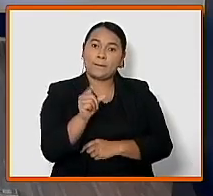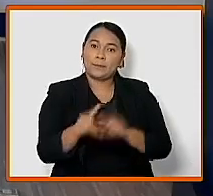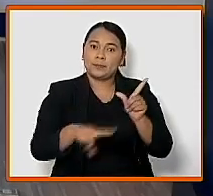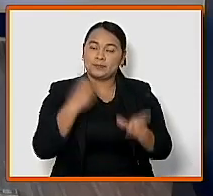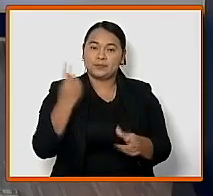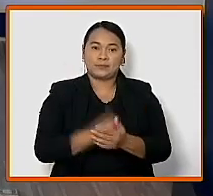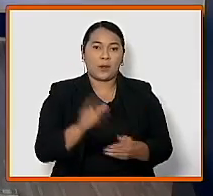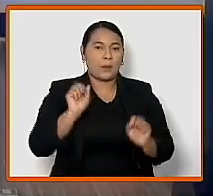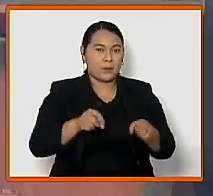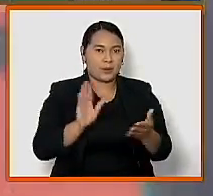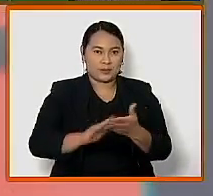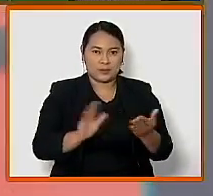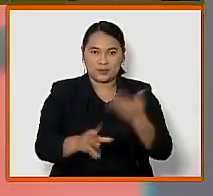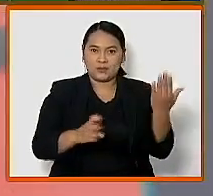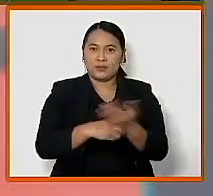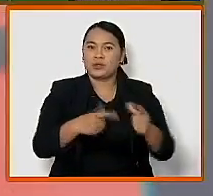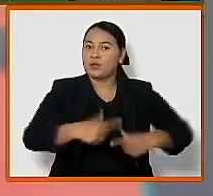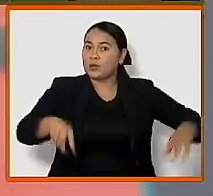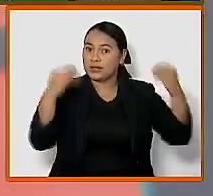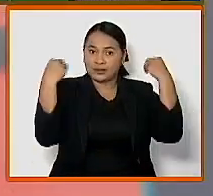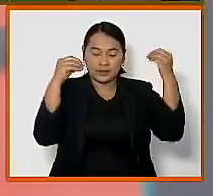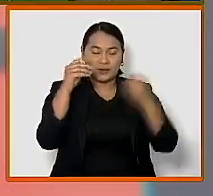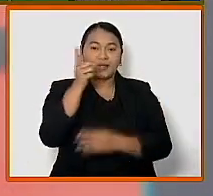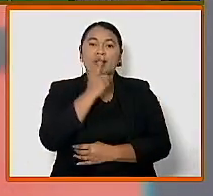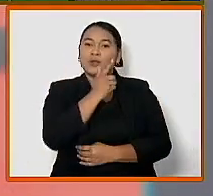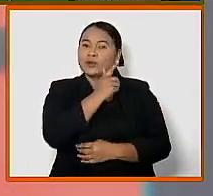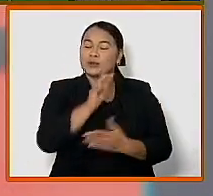venta a nivel nacional. Tu primer dígito es...